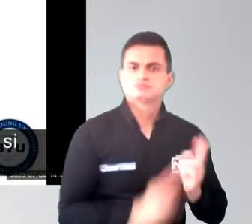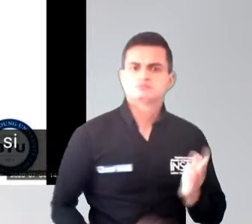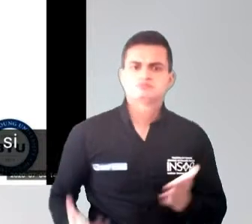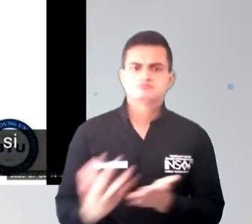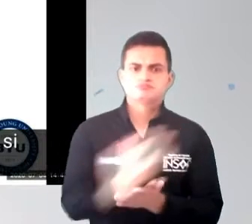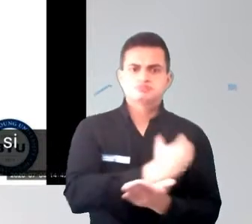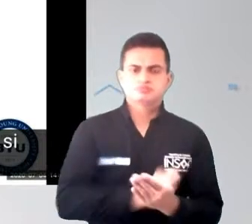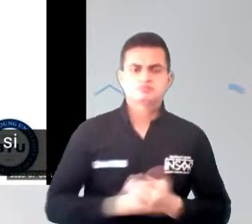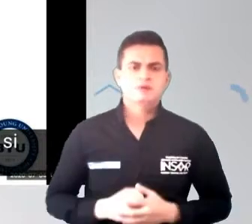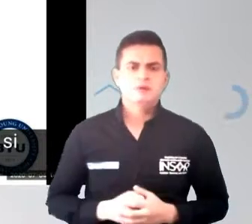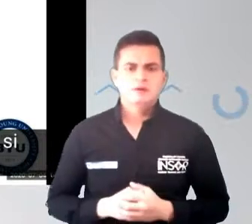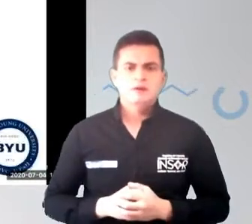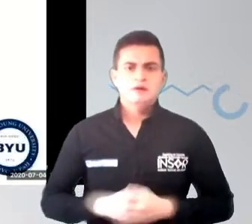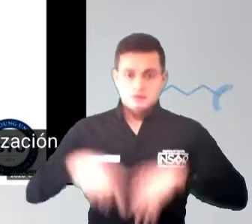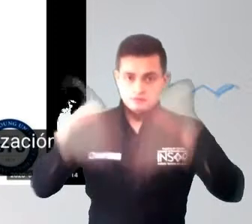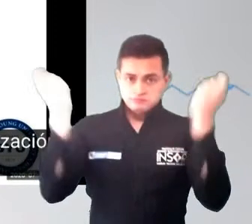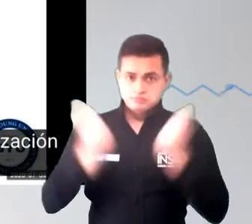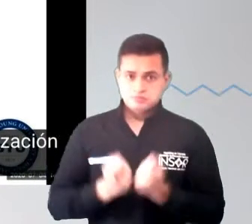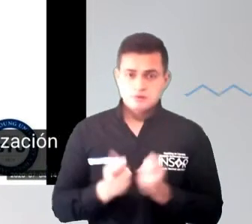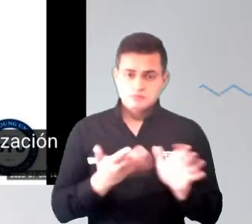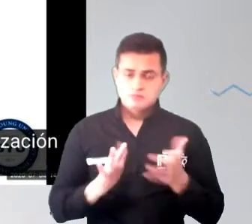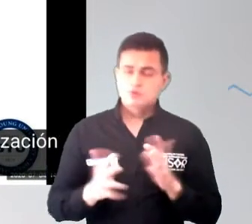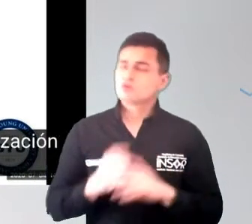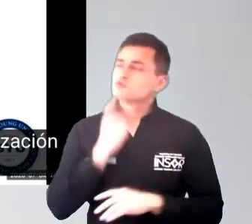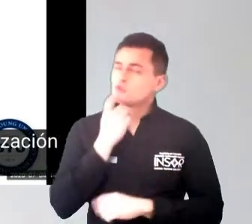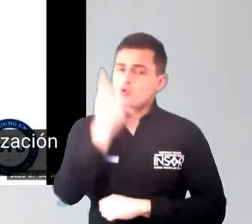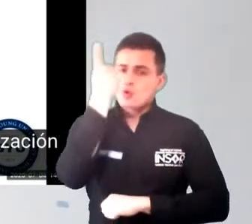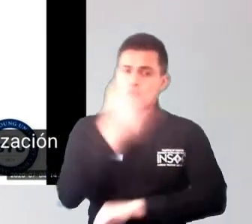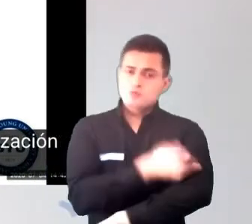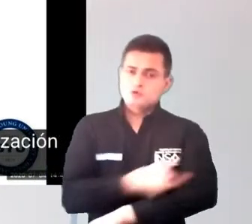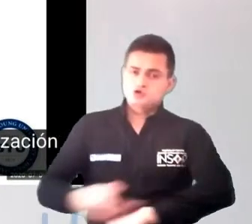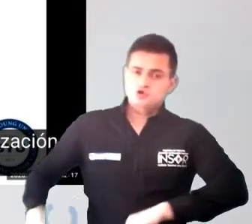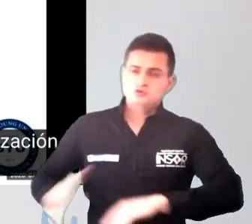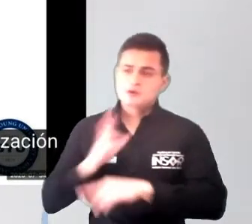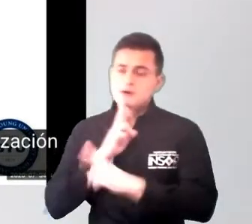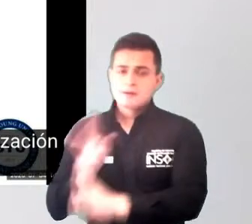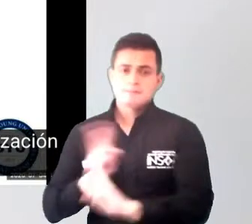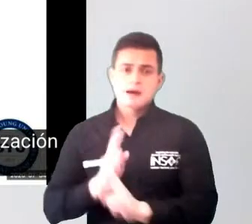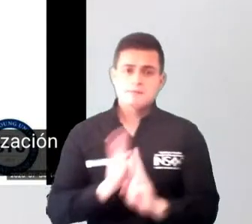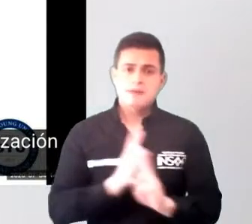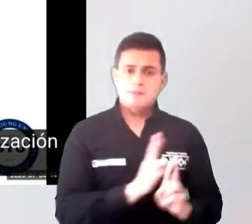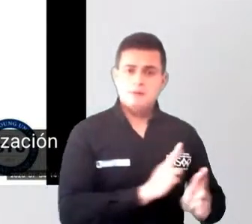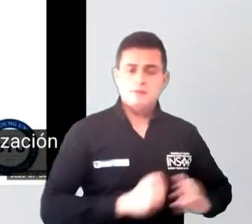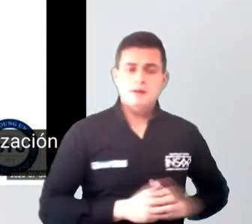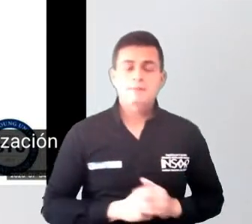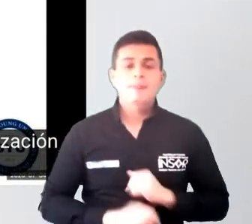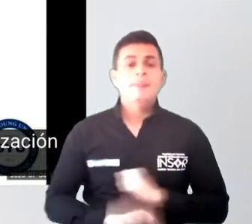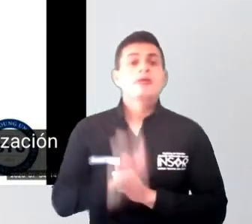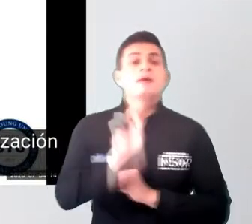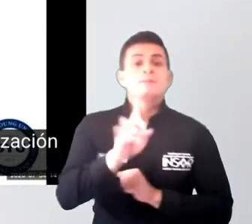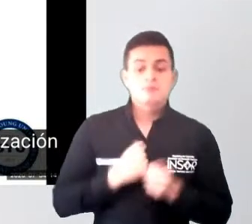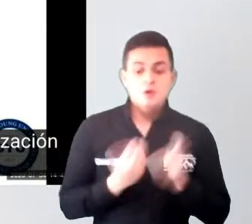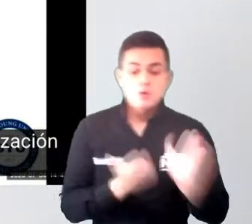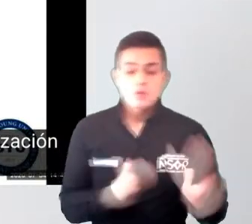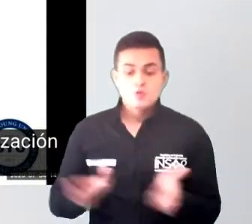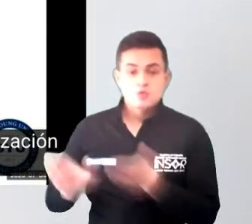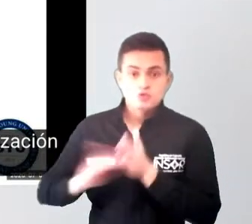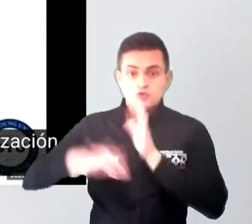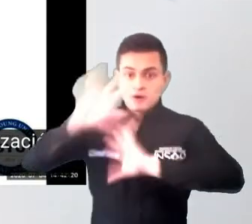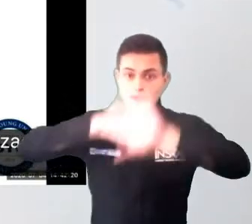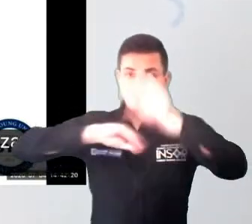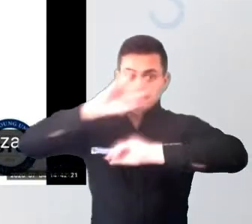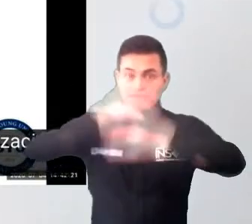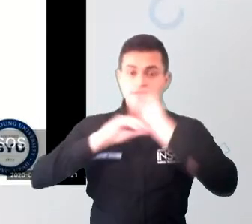Creo que si suman todo, tenemos casi 1,000,000 de respuestas. Pero para los cursos de aprendizaje en modalidad combinada,